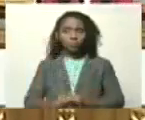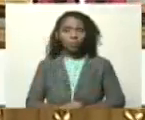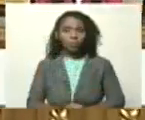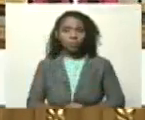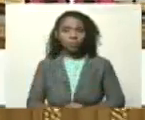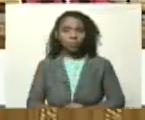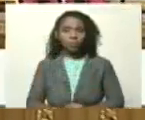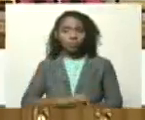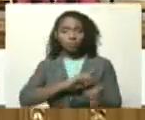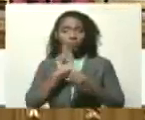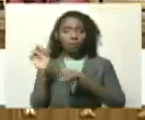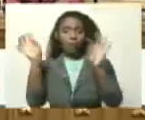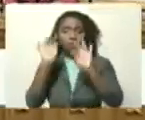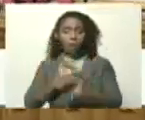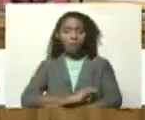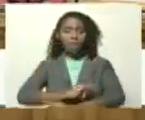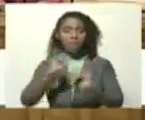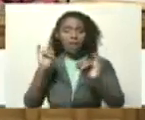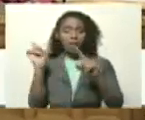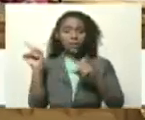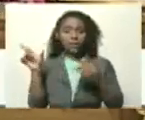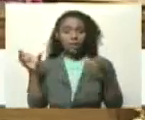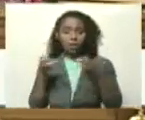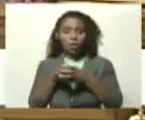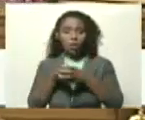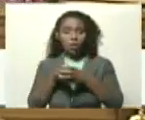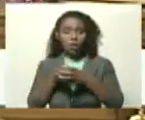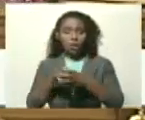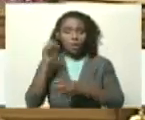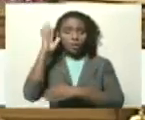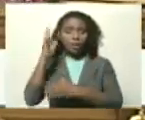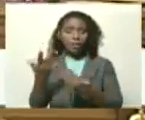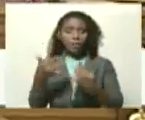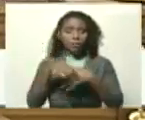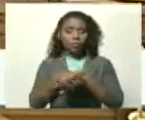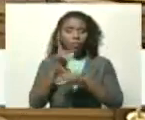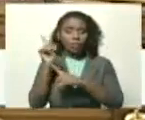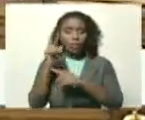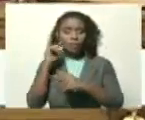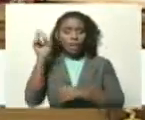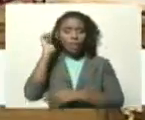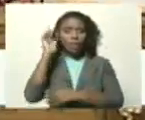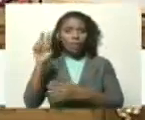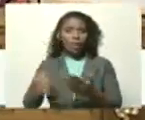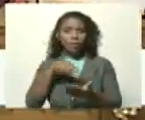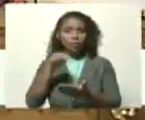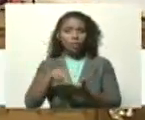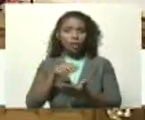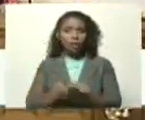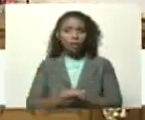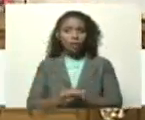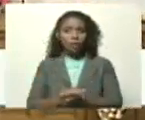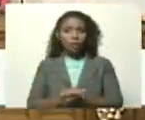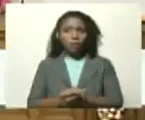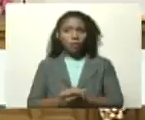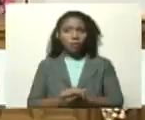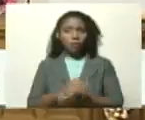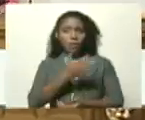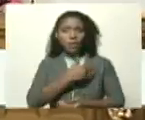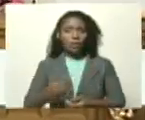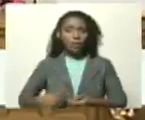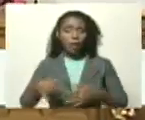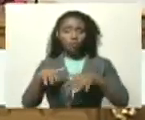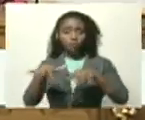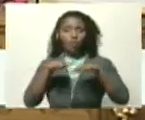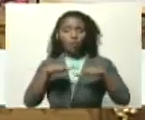De esta forma culmina esta sesión de instalación del Parlamento venezolano. Ciudadanos diputados, acicalarse